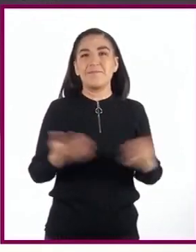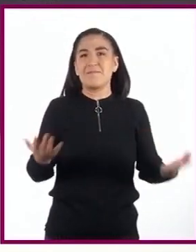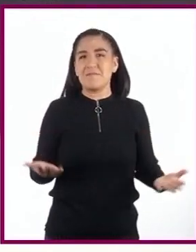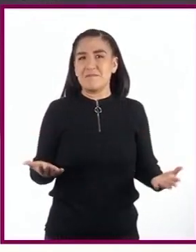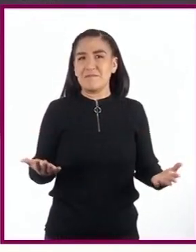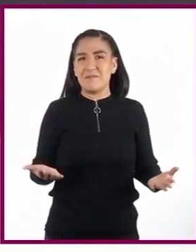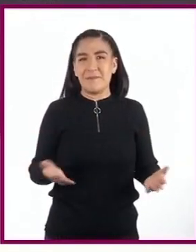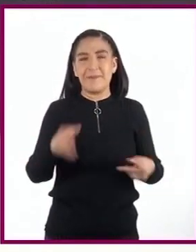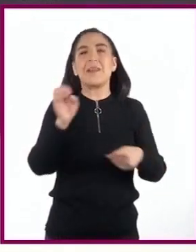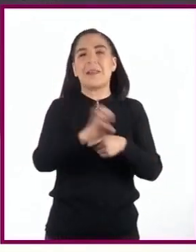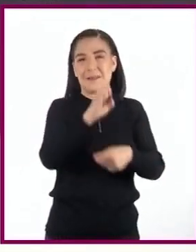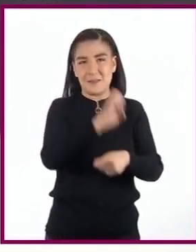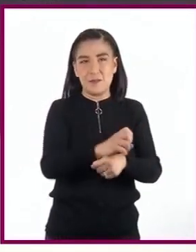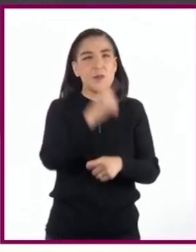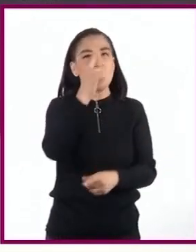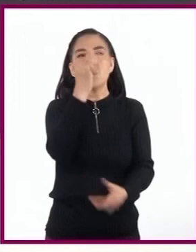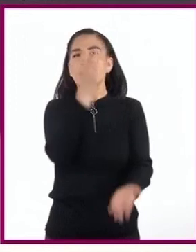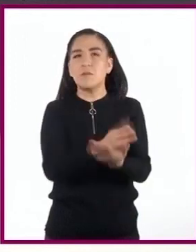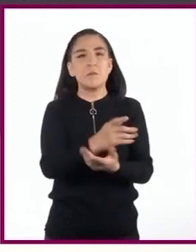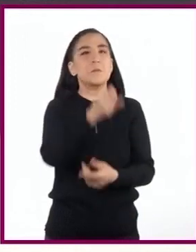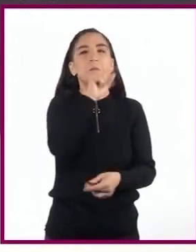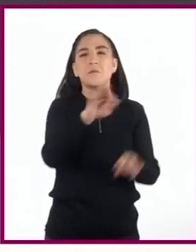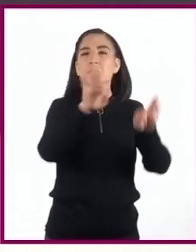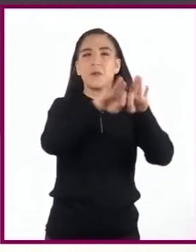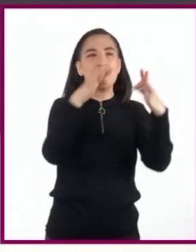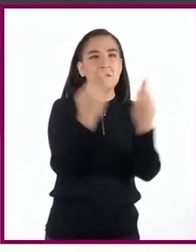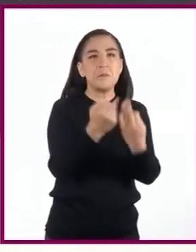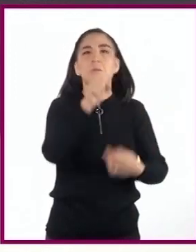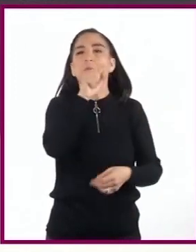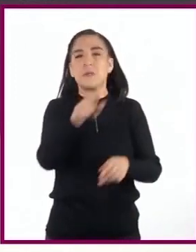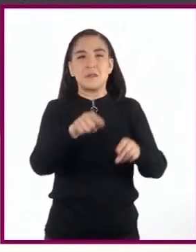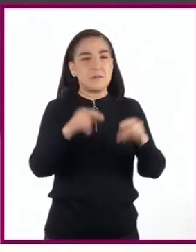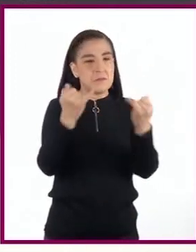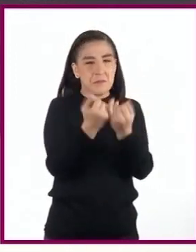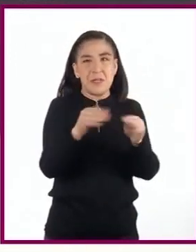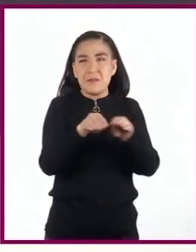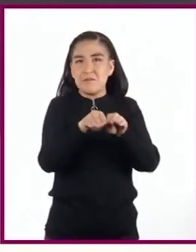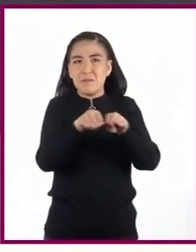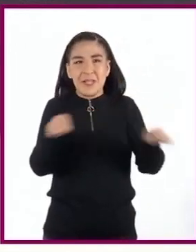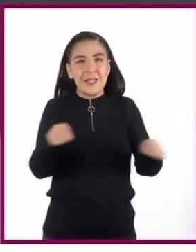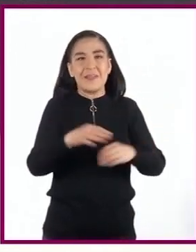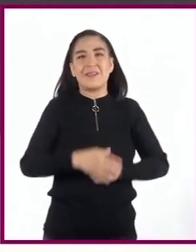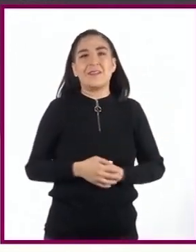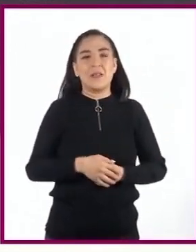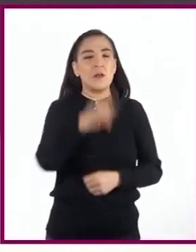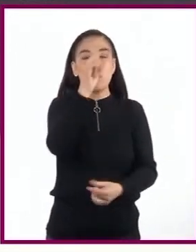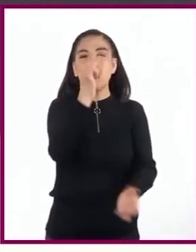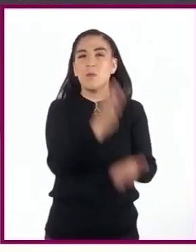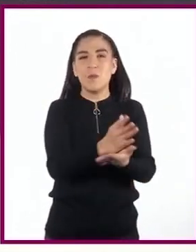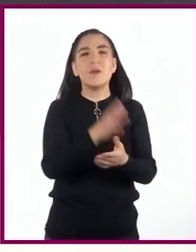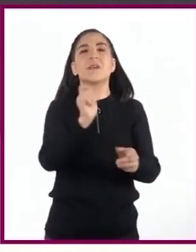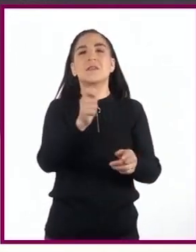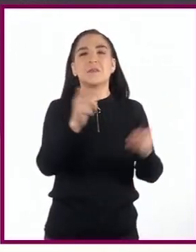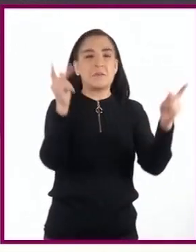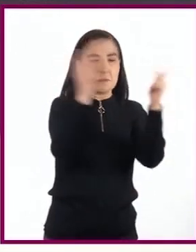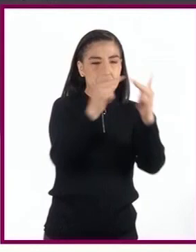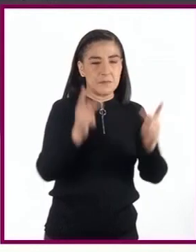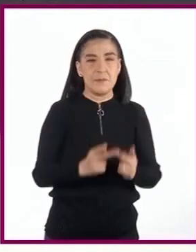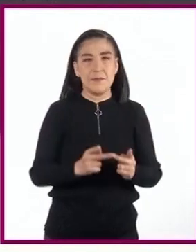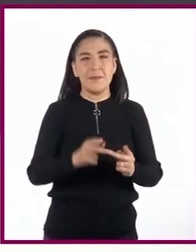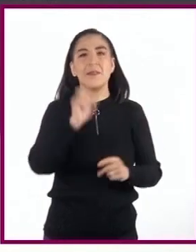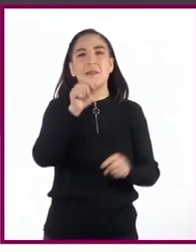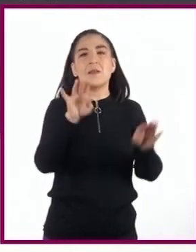solo presentan la misma forma y el mismo tamaño, es decir, únicamente comparamos